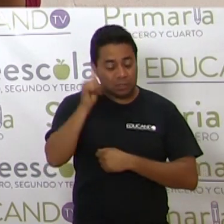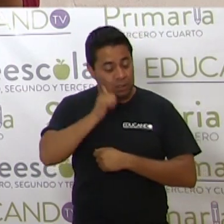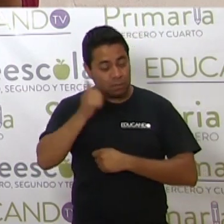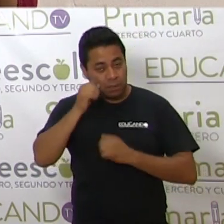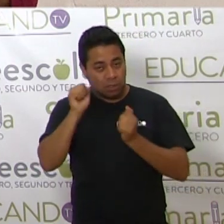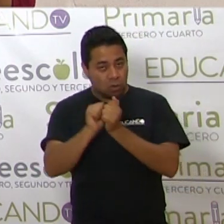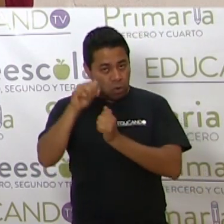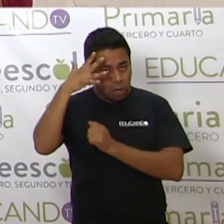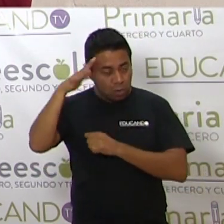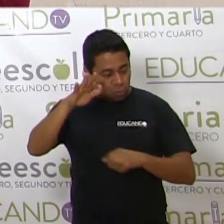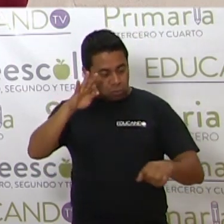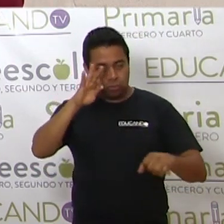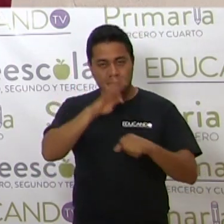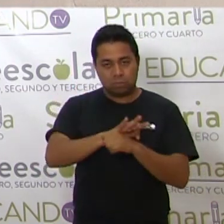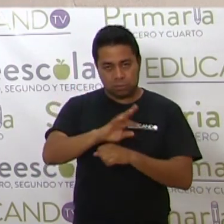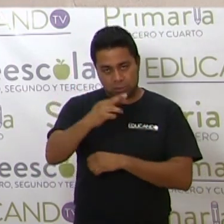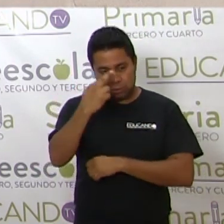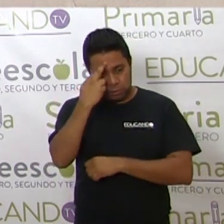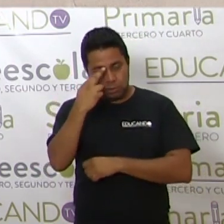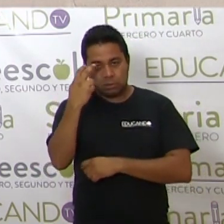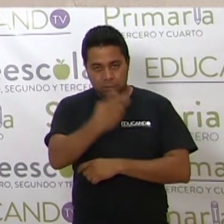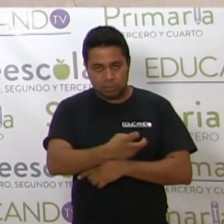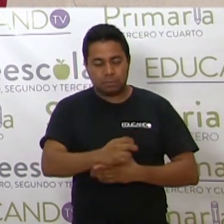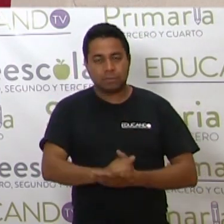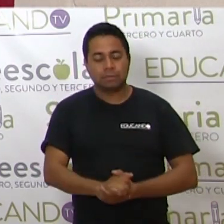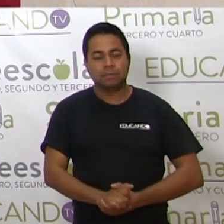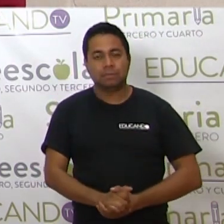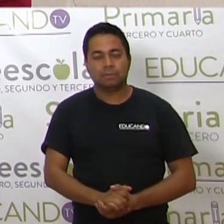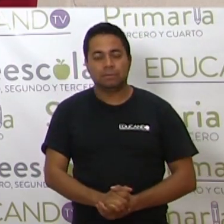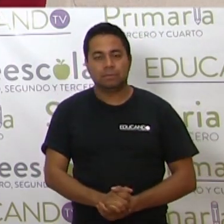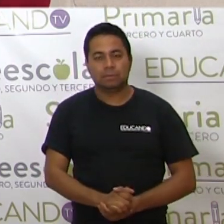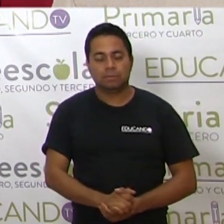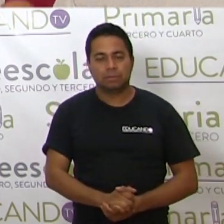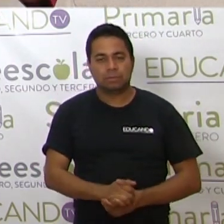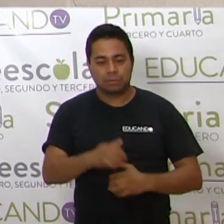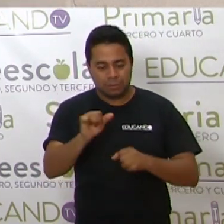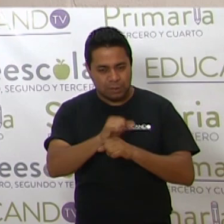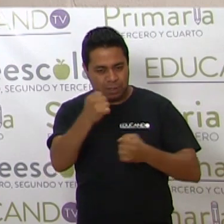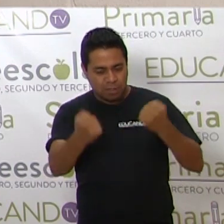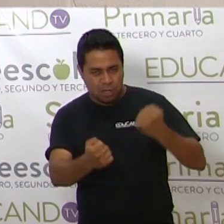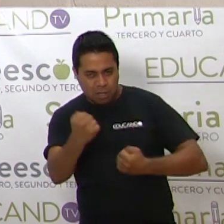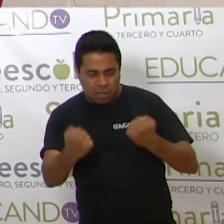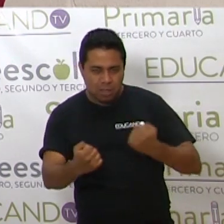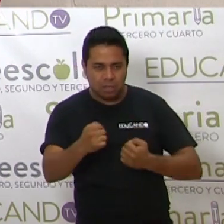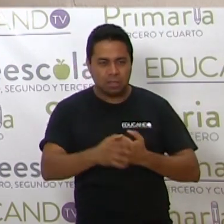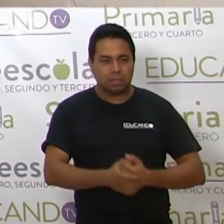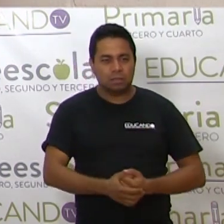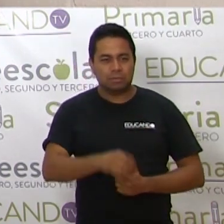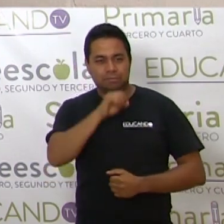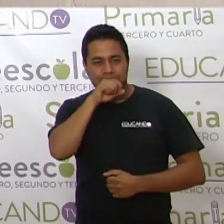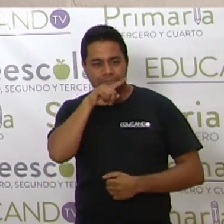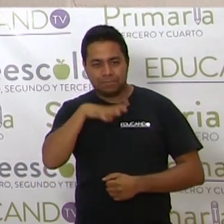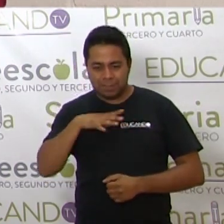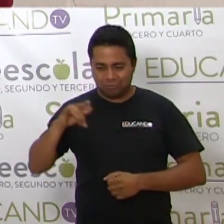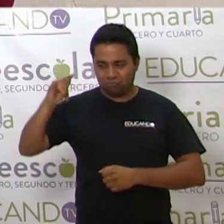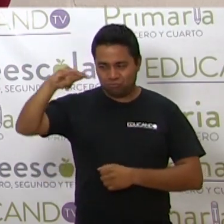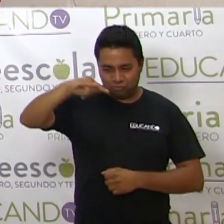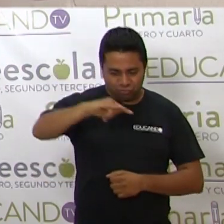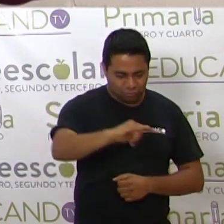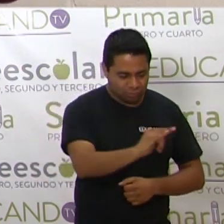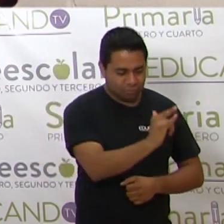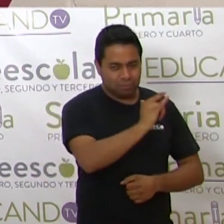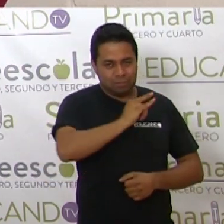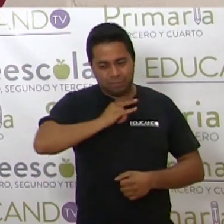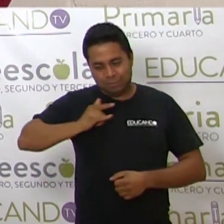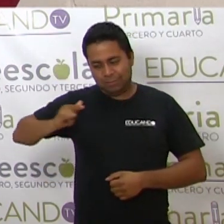adulto acuérdate bien de eso los carritos los avioncitos que van como volando o